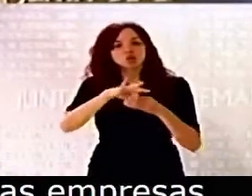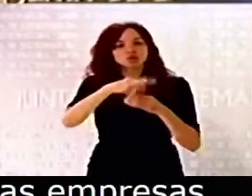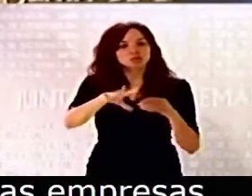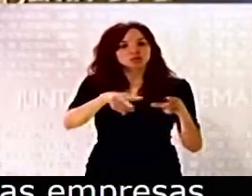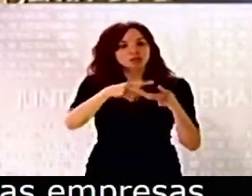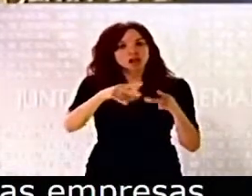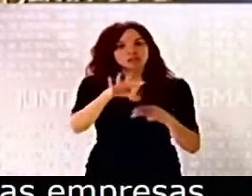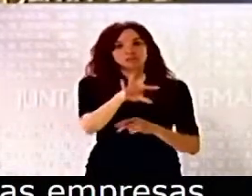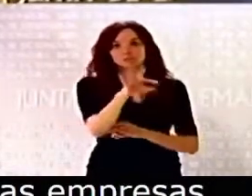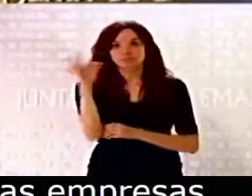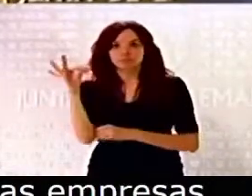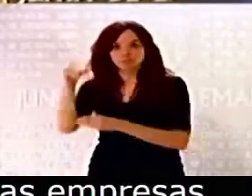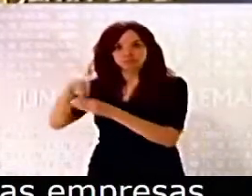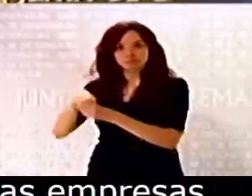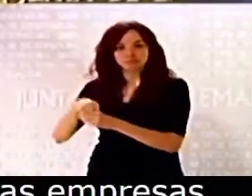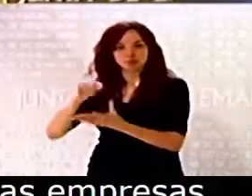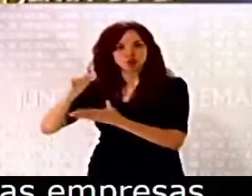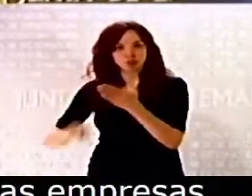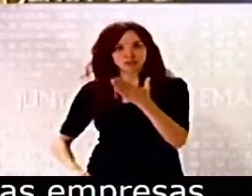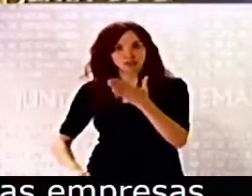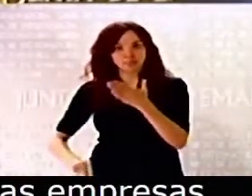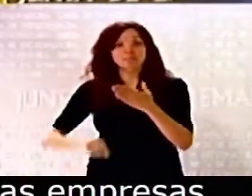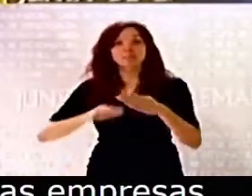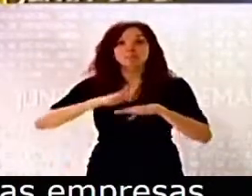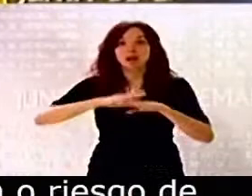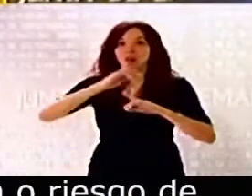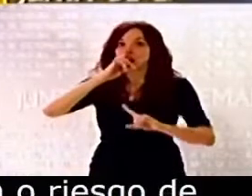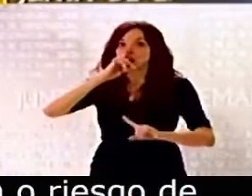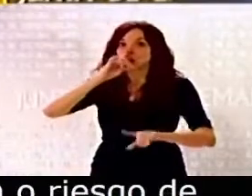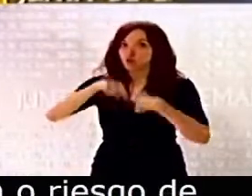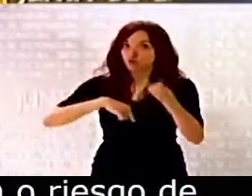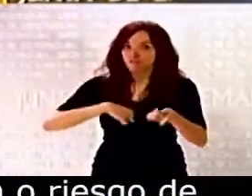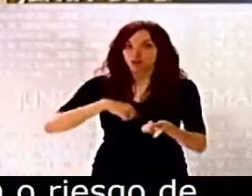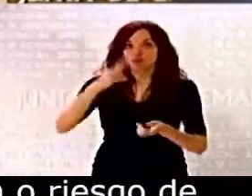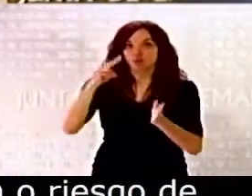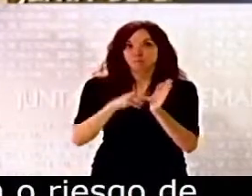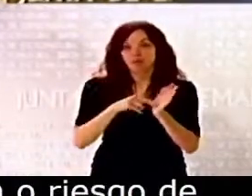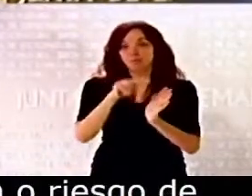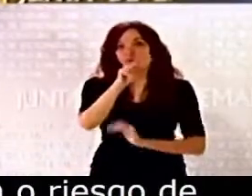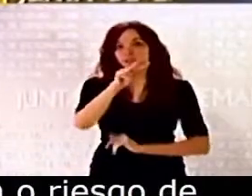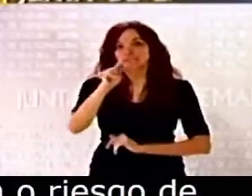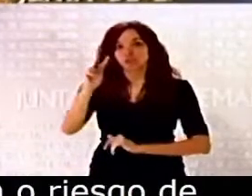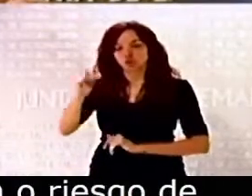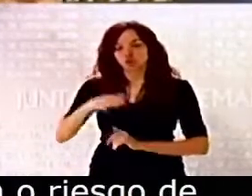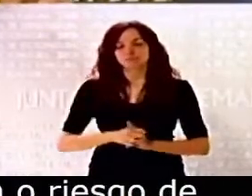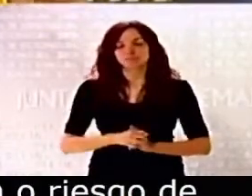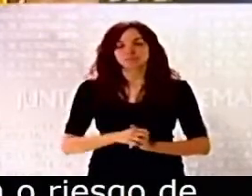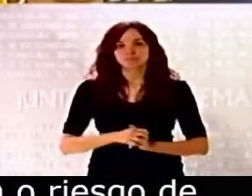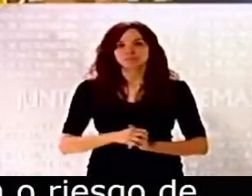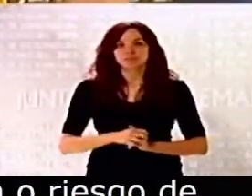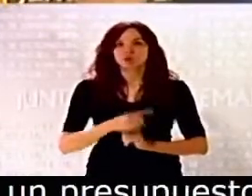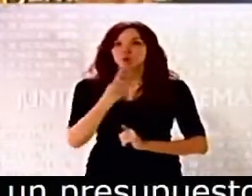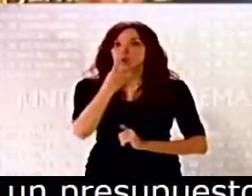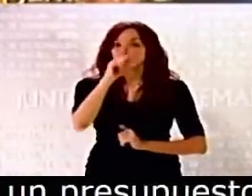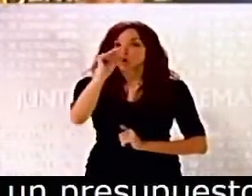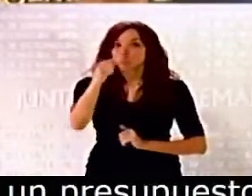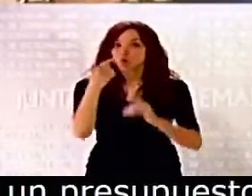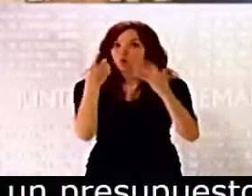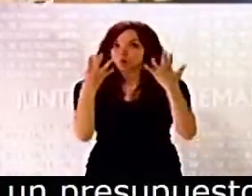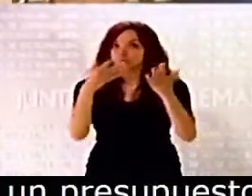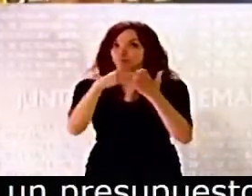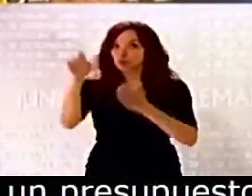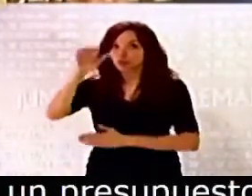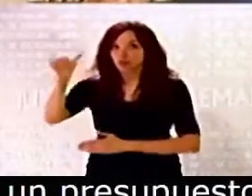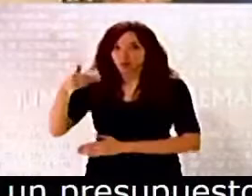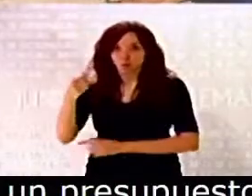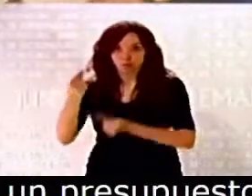social. Prevista para el año 22 la convocatoria con un presupuesto de 1,9 millones de euros. Hoy